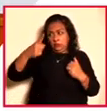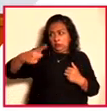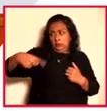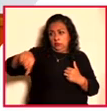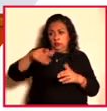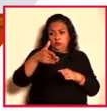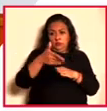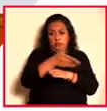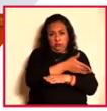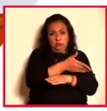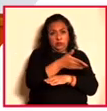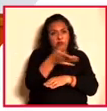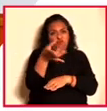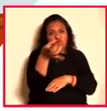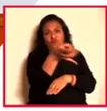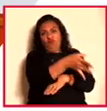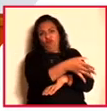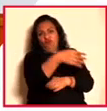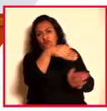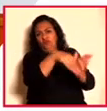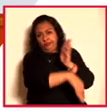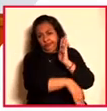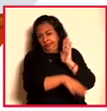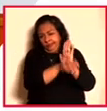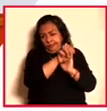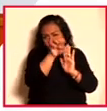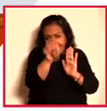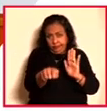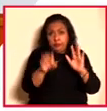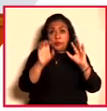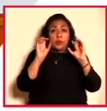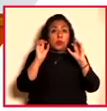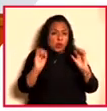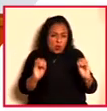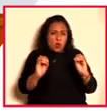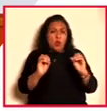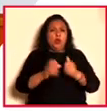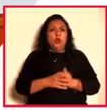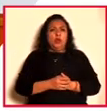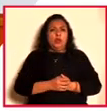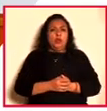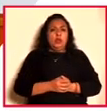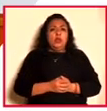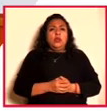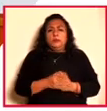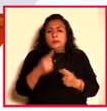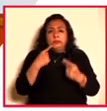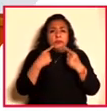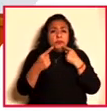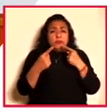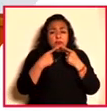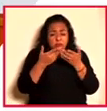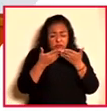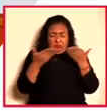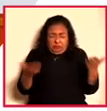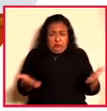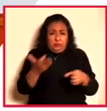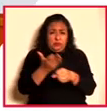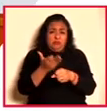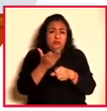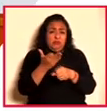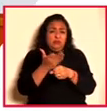caída, por ejemplo. O, en última instancia, discutir con el presente y hacer